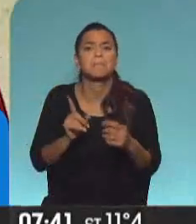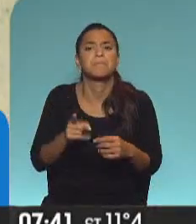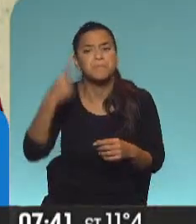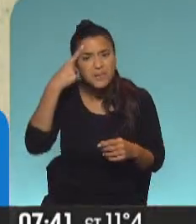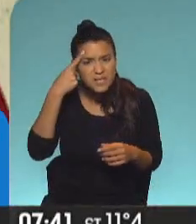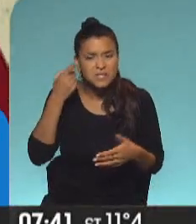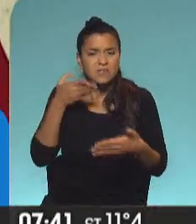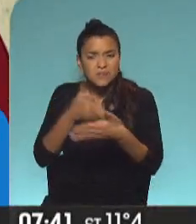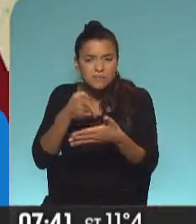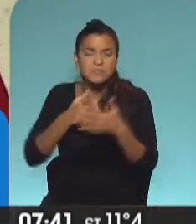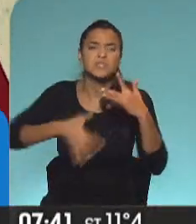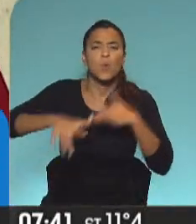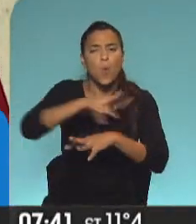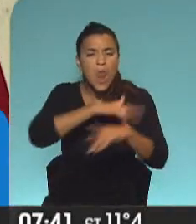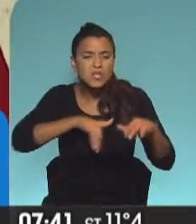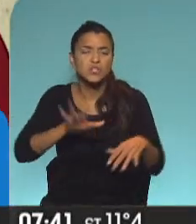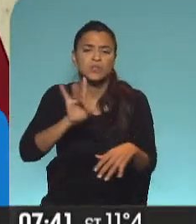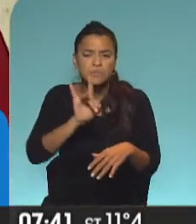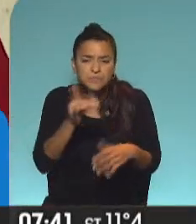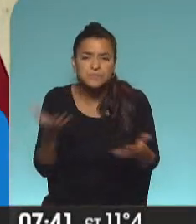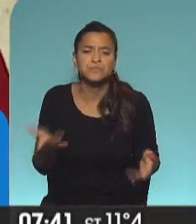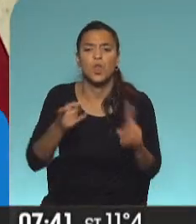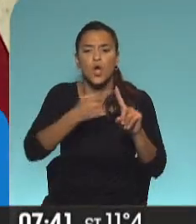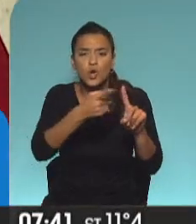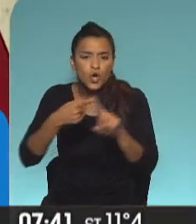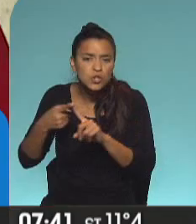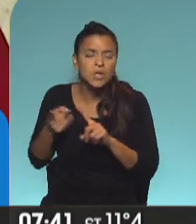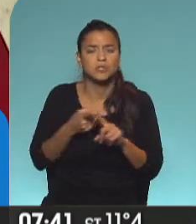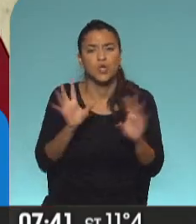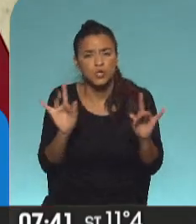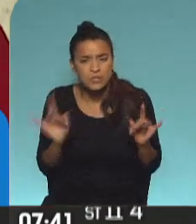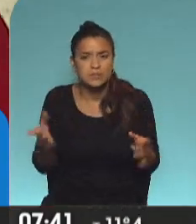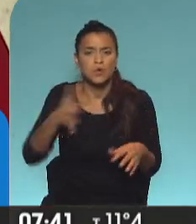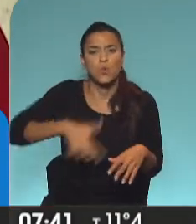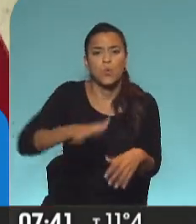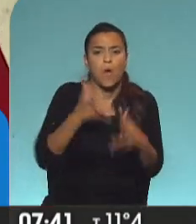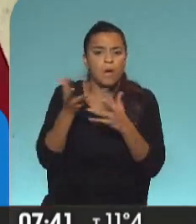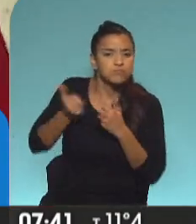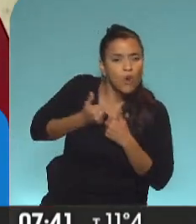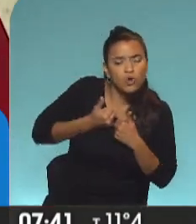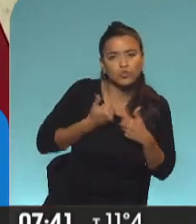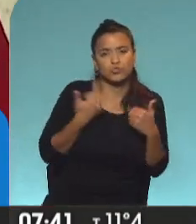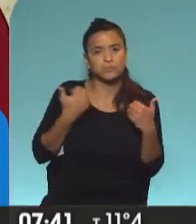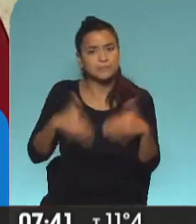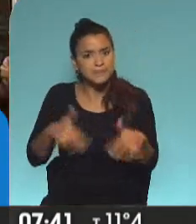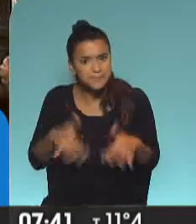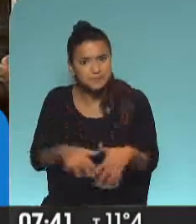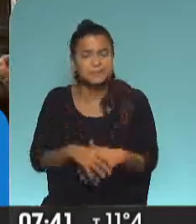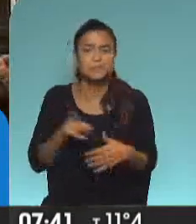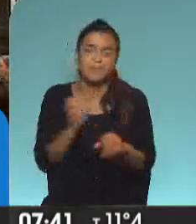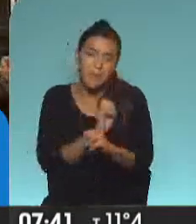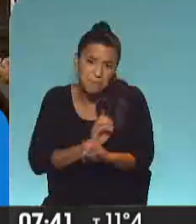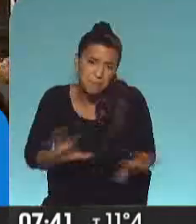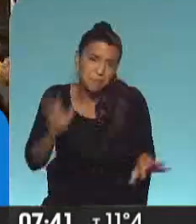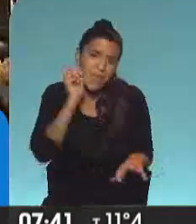está limitada su circulación, sus contactos estrechos, sus lugares de contención, sus redes de contención, agrava